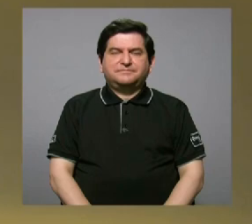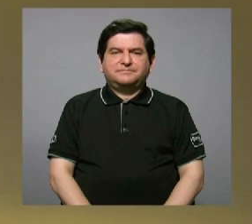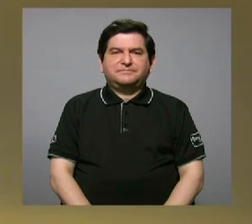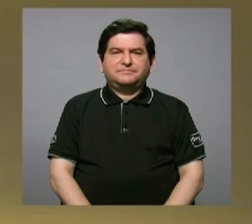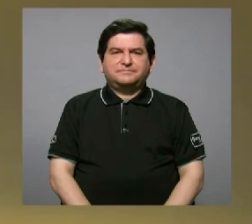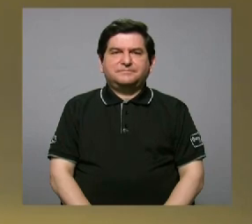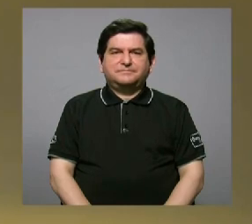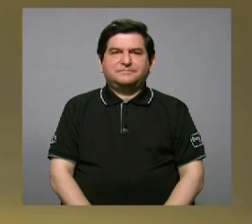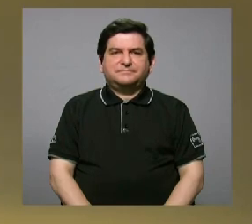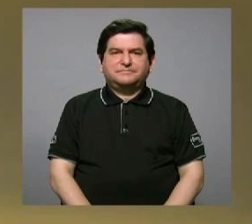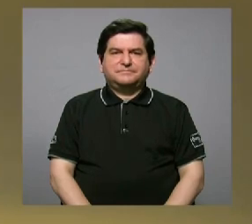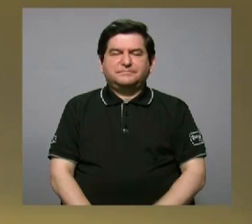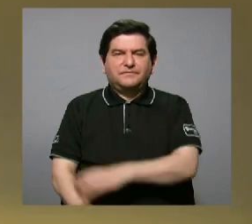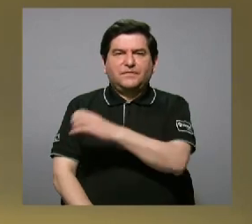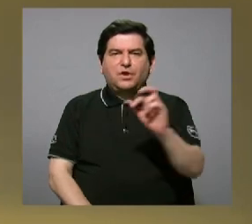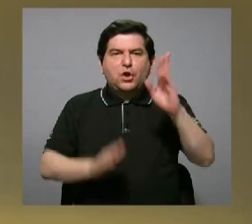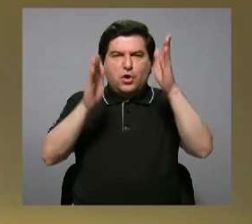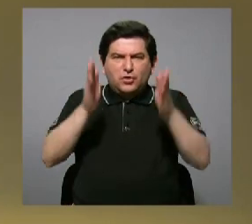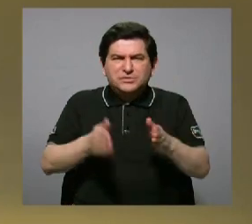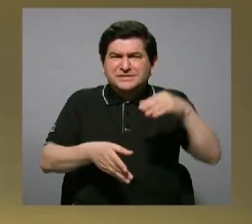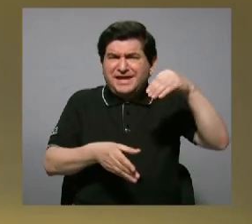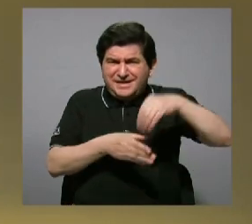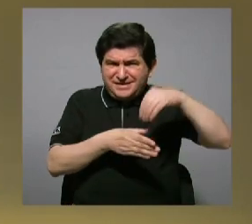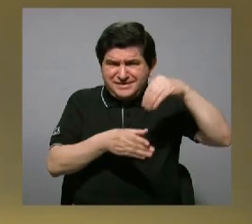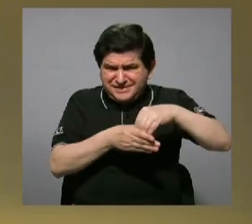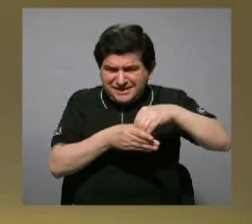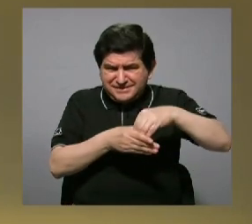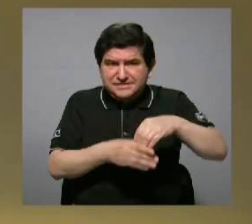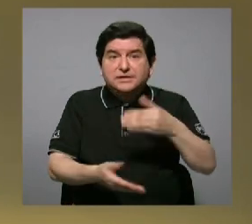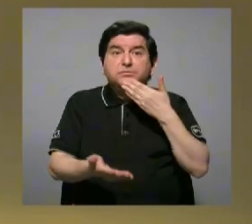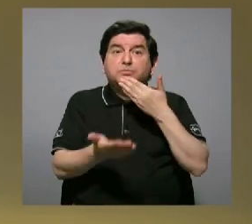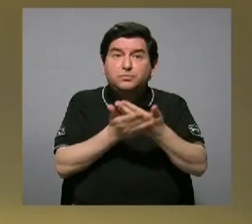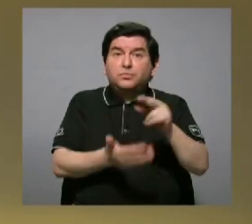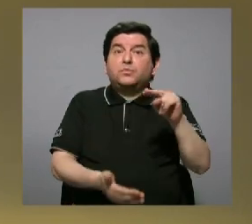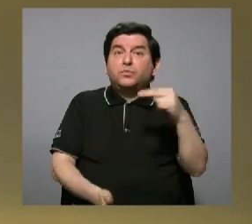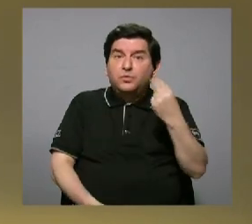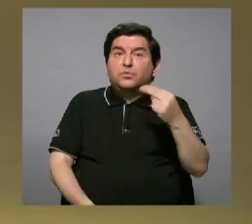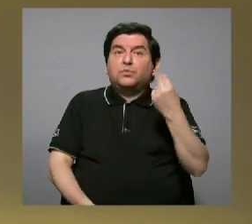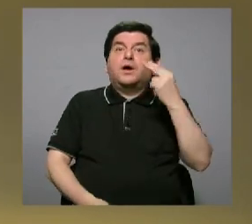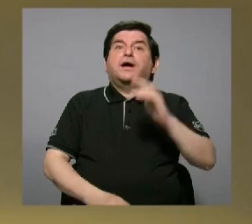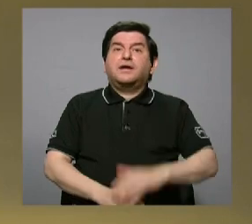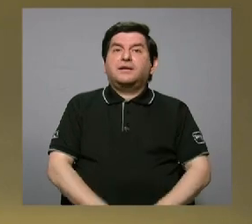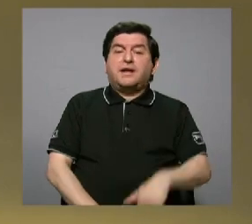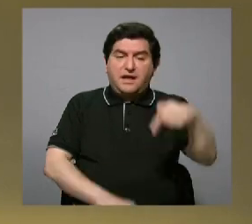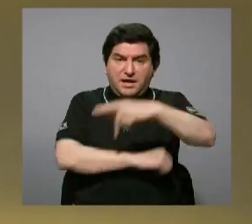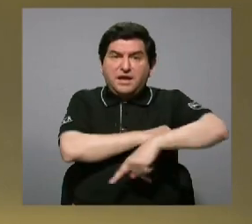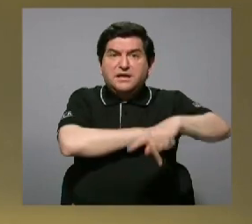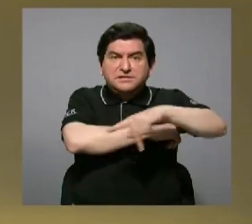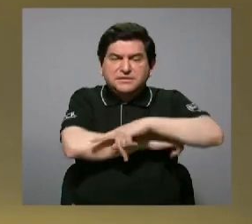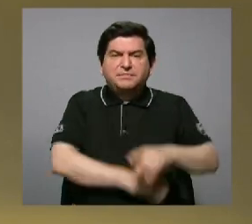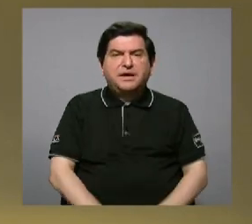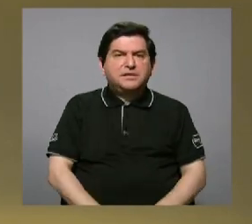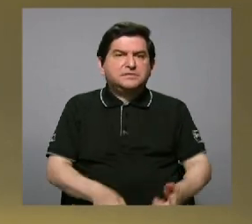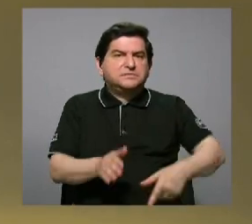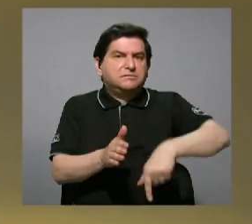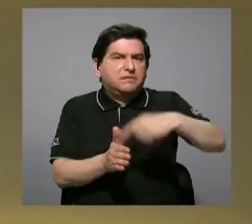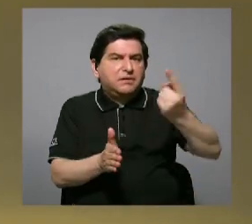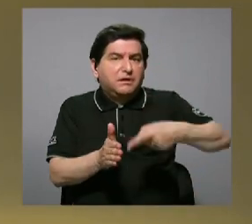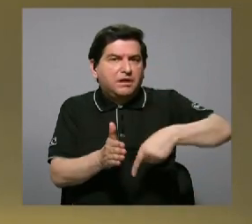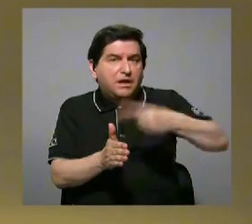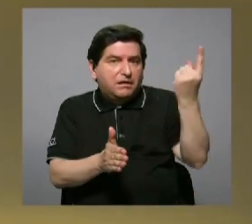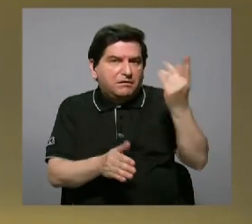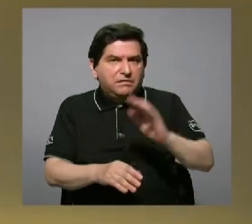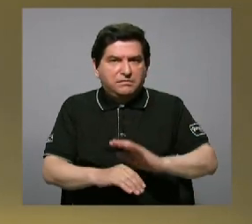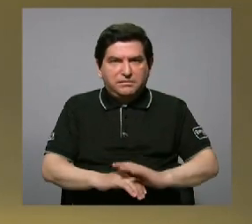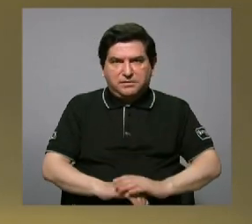eso de que los costarricenses ahorran es una buena noticia en este país que a ratos nos